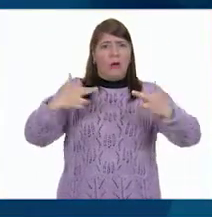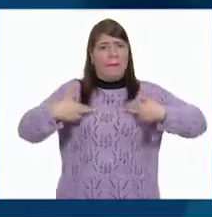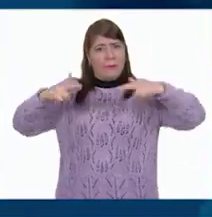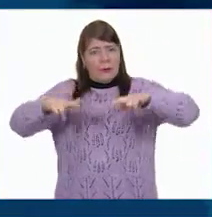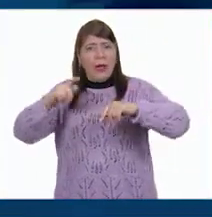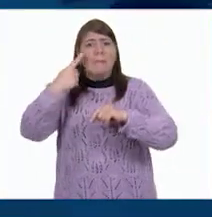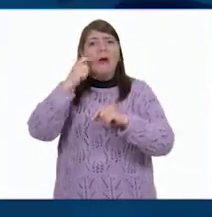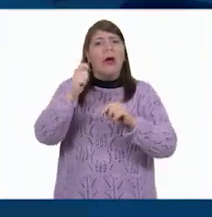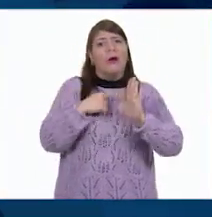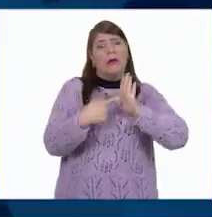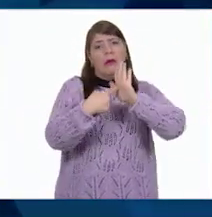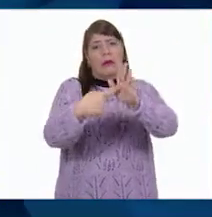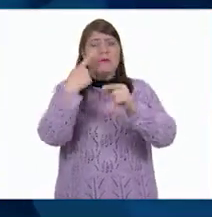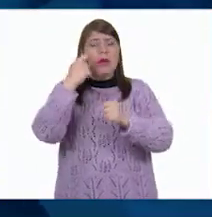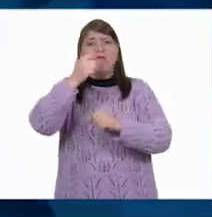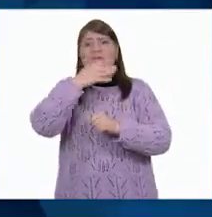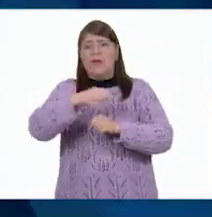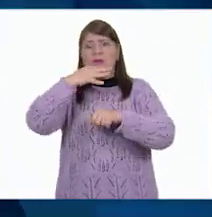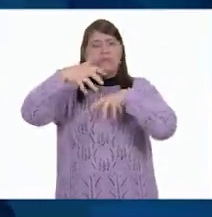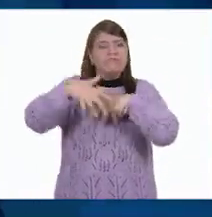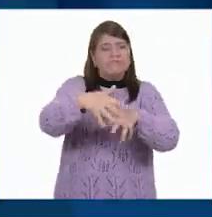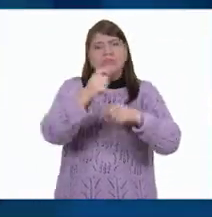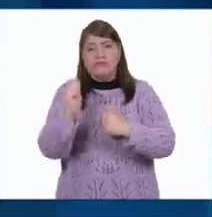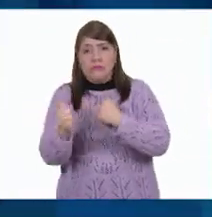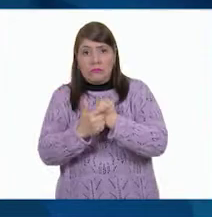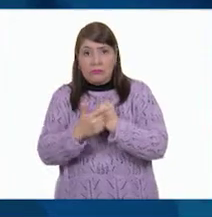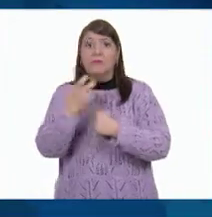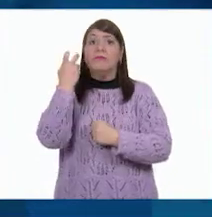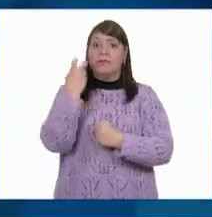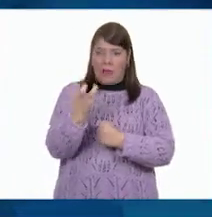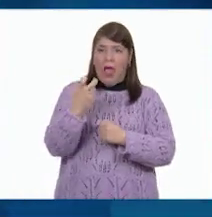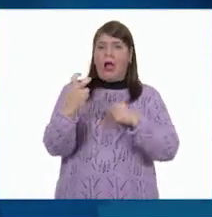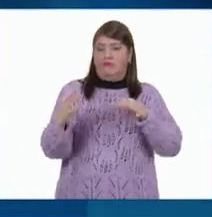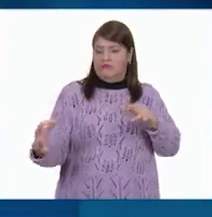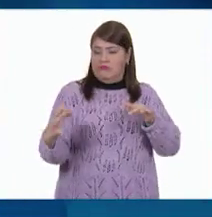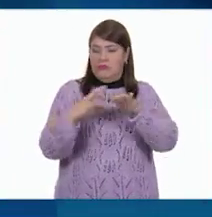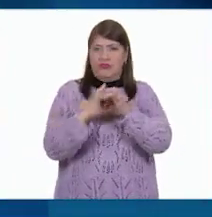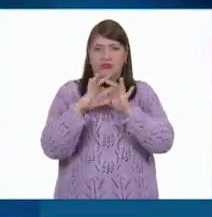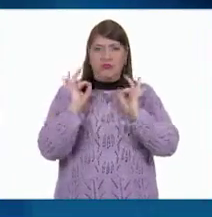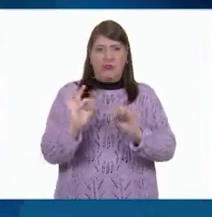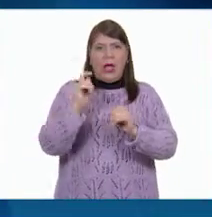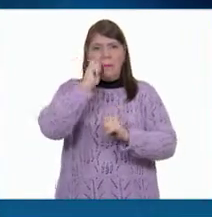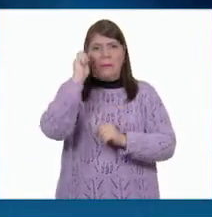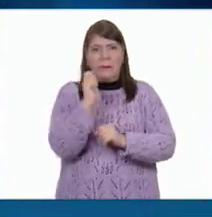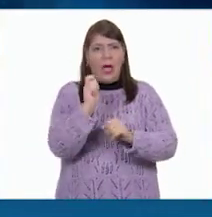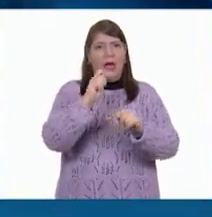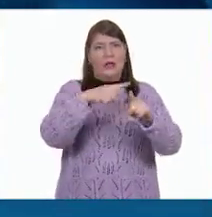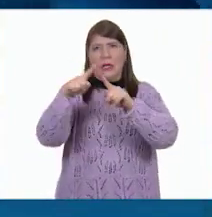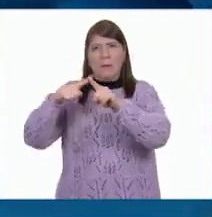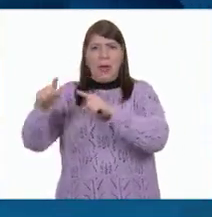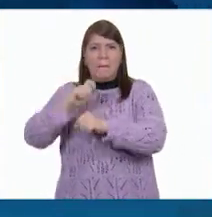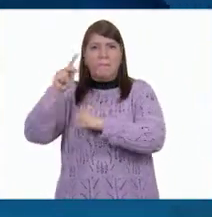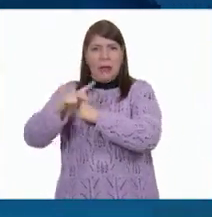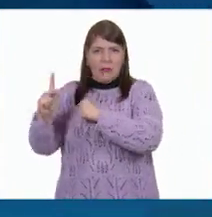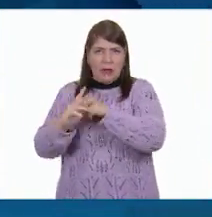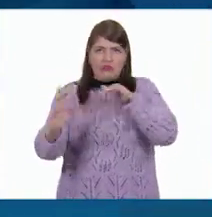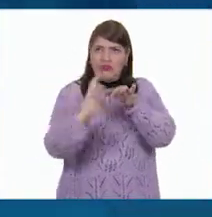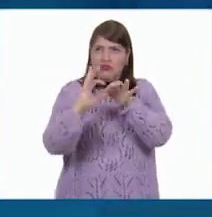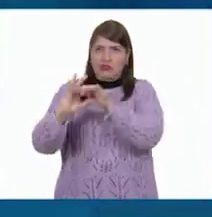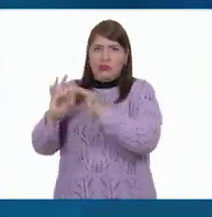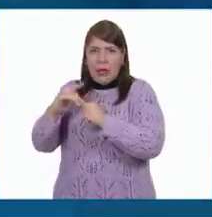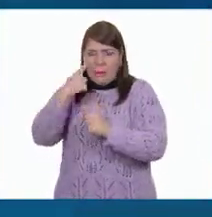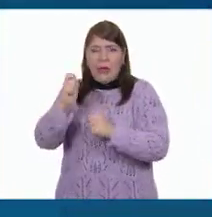los festejos. Como refrendo de los lazos de amistad con México, cada país consignó